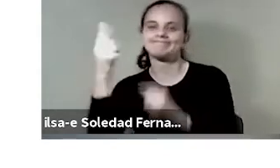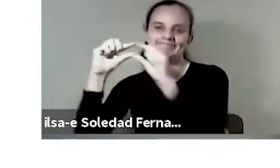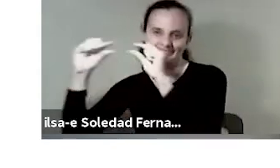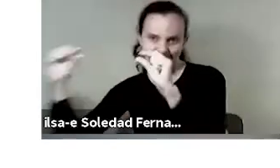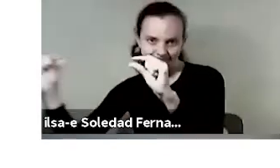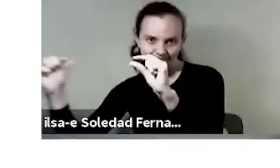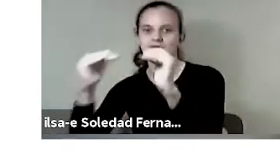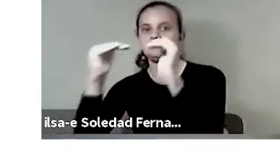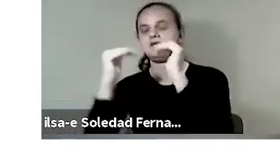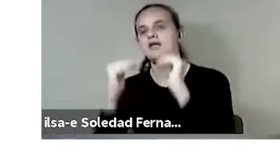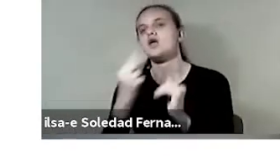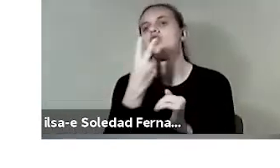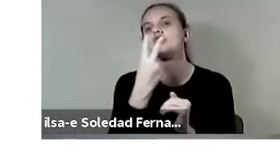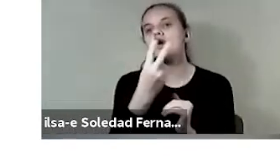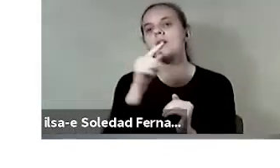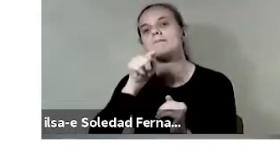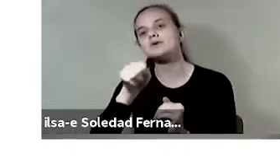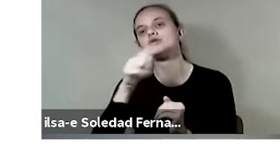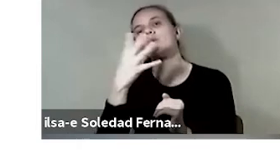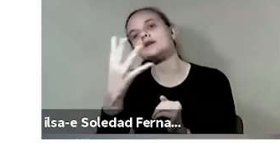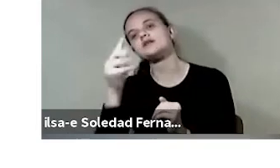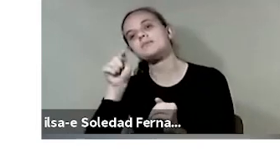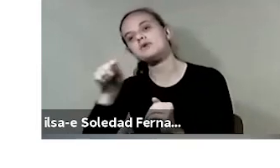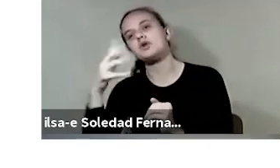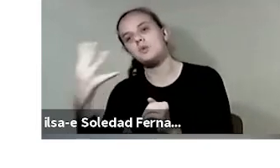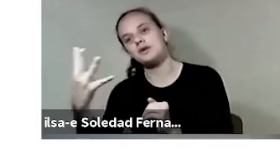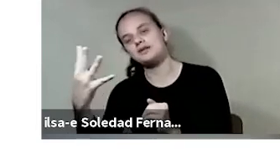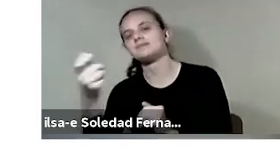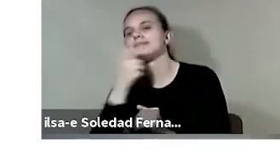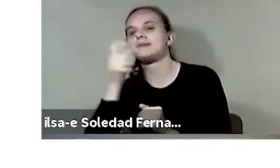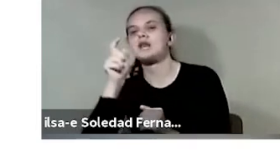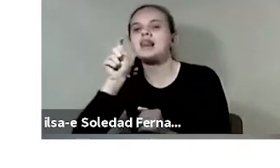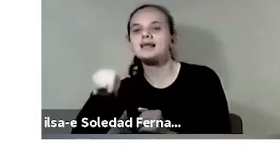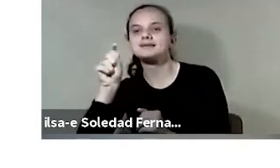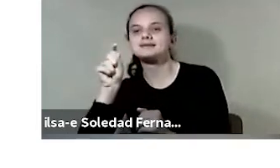Entonces, ejemplo, 1.1.1, contenido no textual, es un criterio.